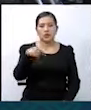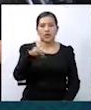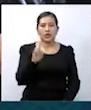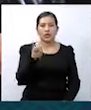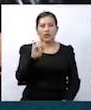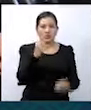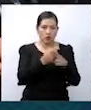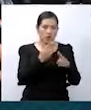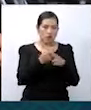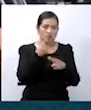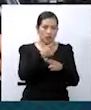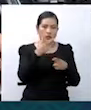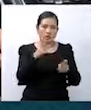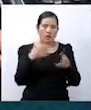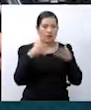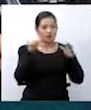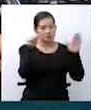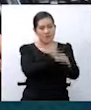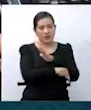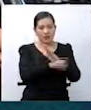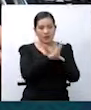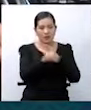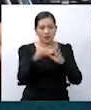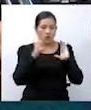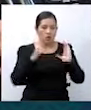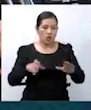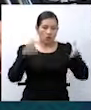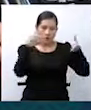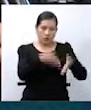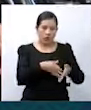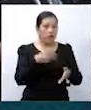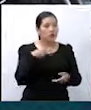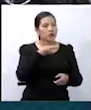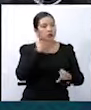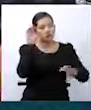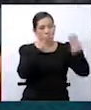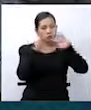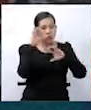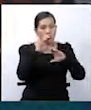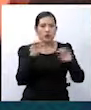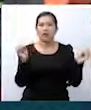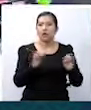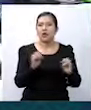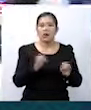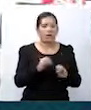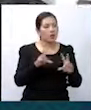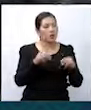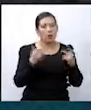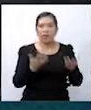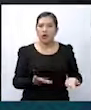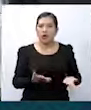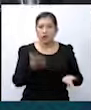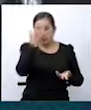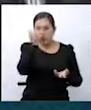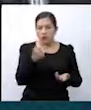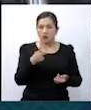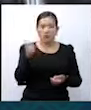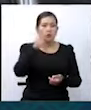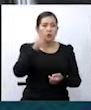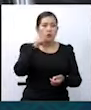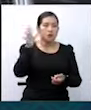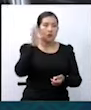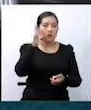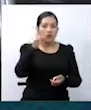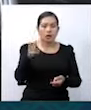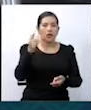donde supuestamente se habría cometido el delito. Se hace la búsqueda del cuerpo y lamentablemente no encuentran el paradero